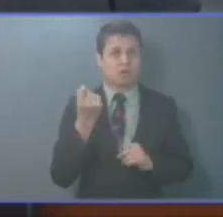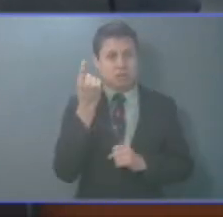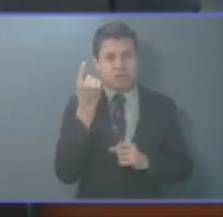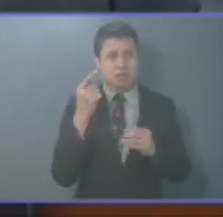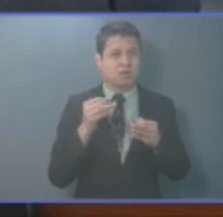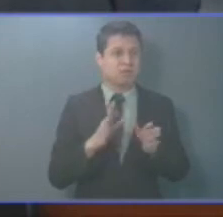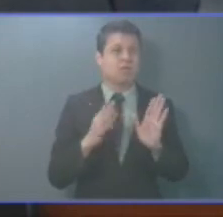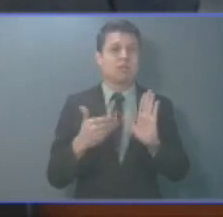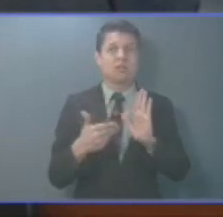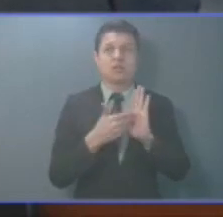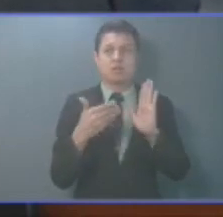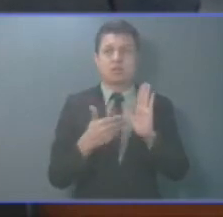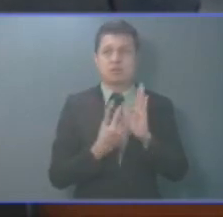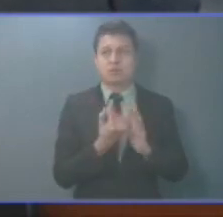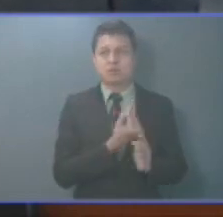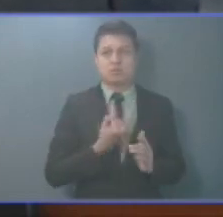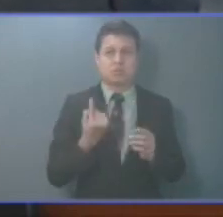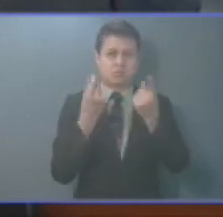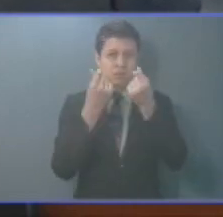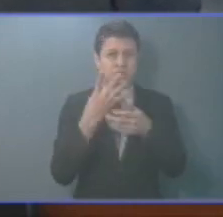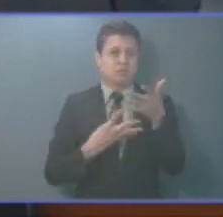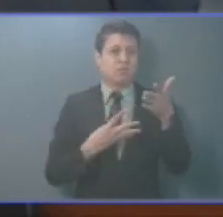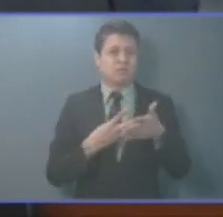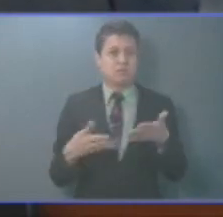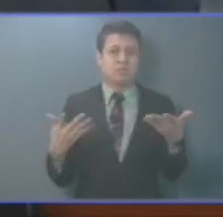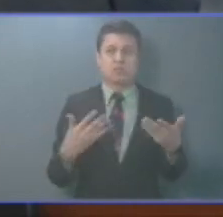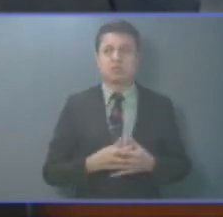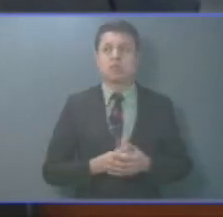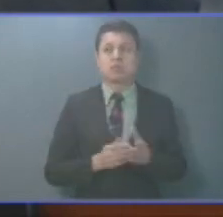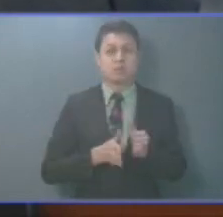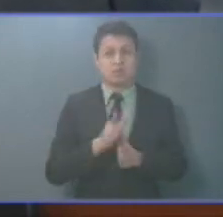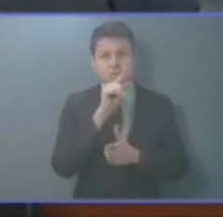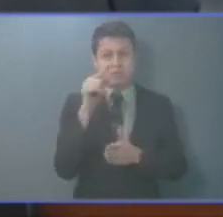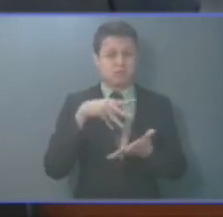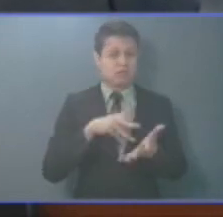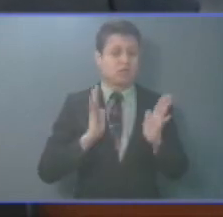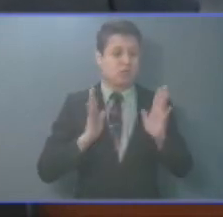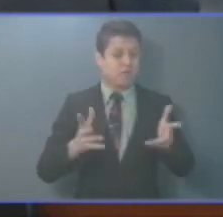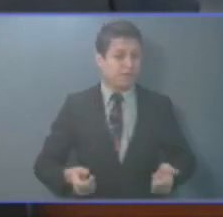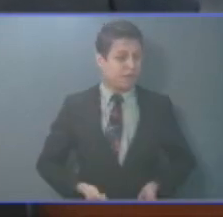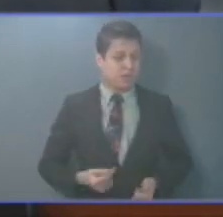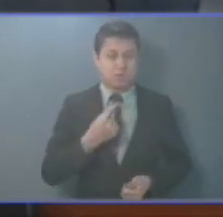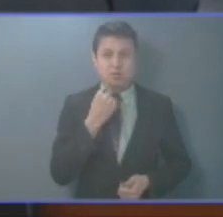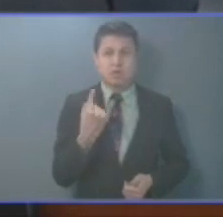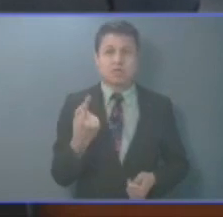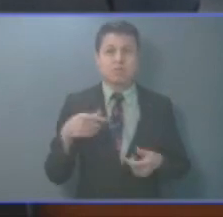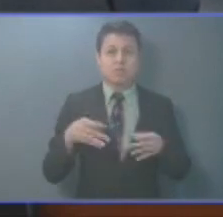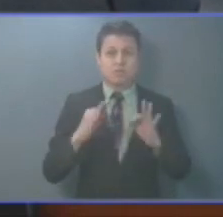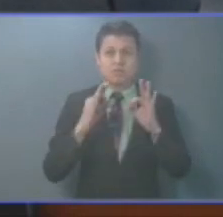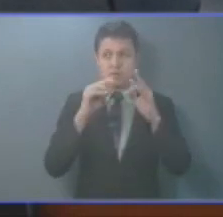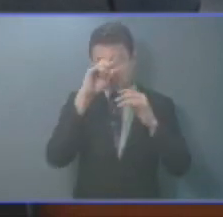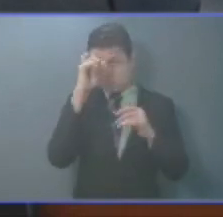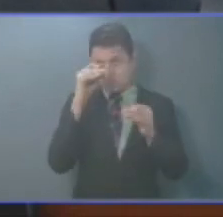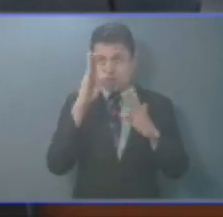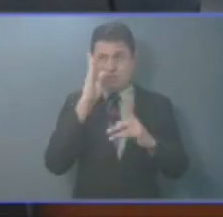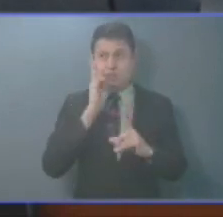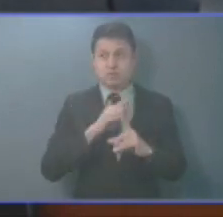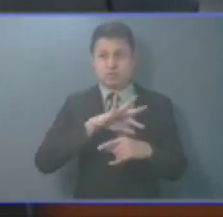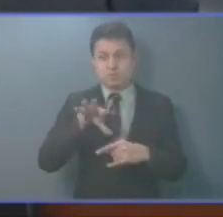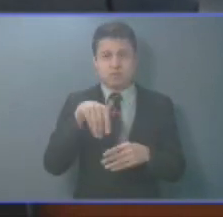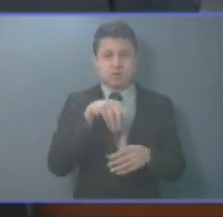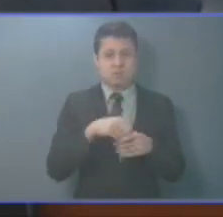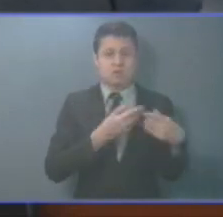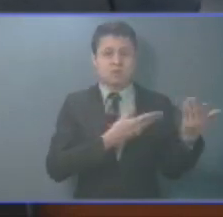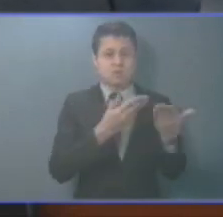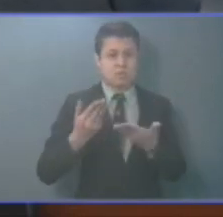en detrimento de los presupuestos asignados a las instituciones públicas cuyo eje de trabajo sea directamente la inclusión y